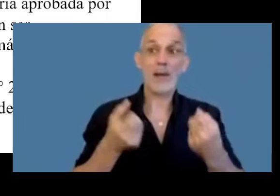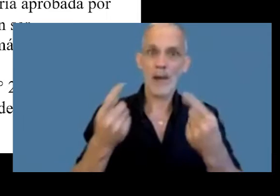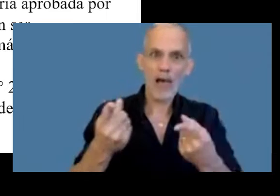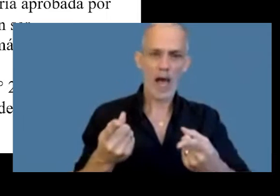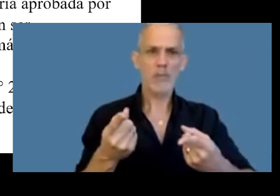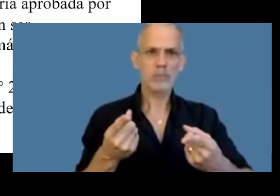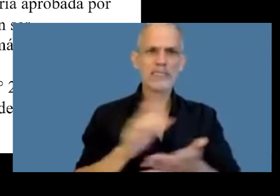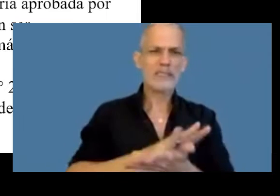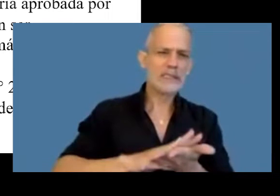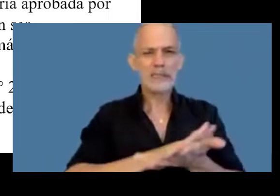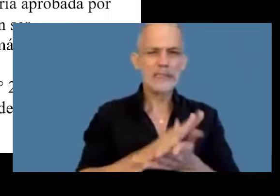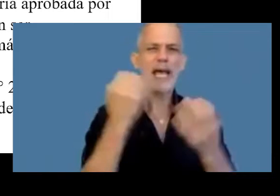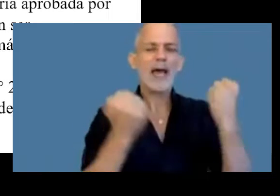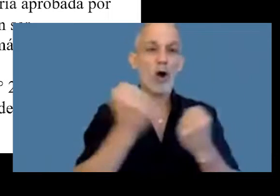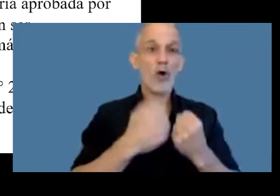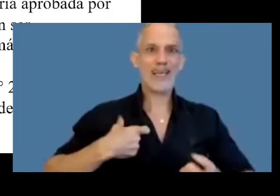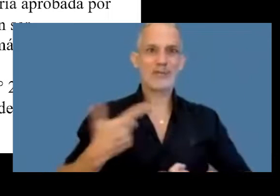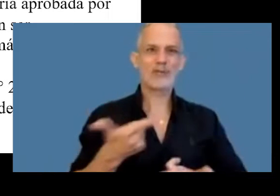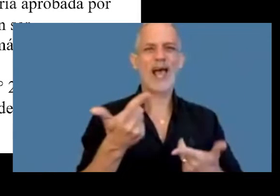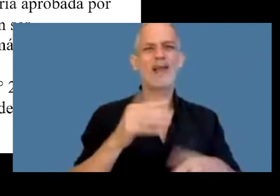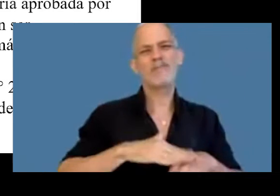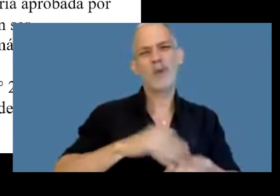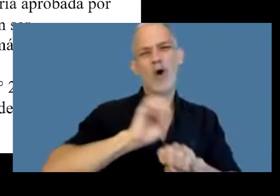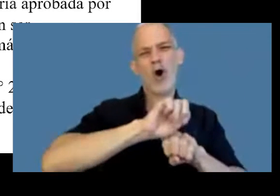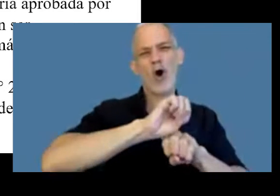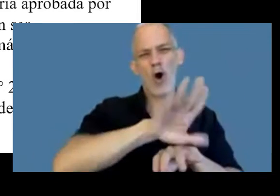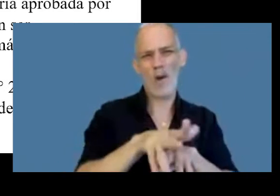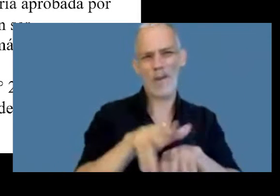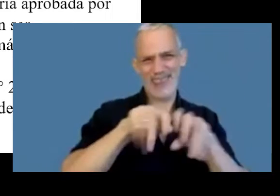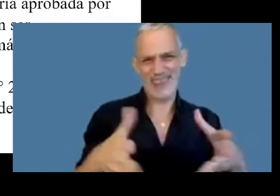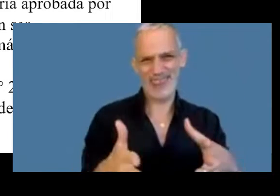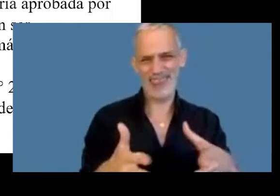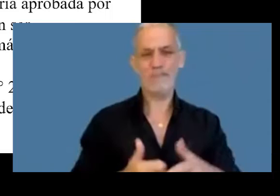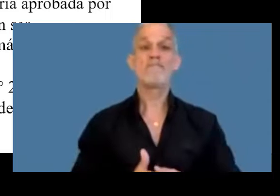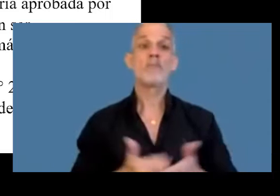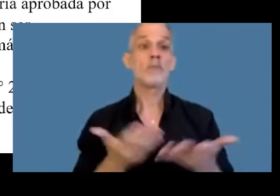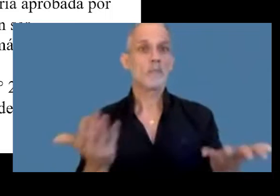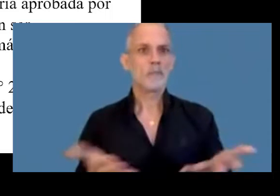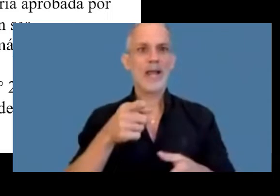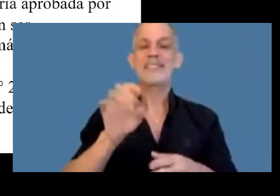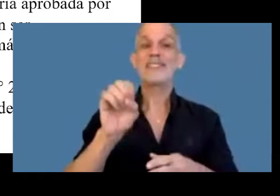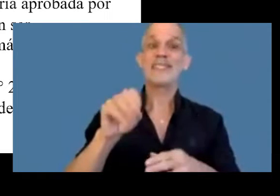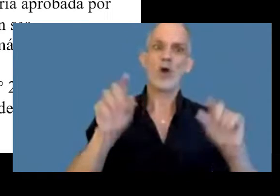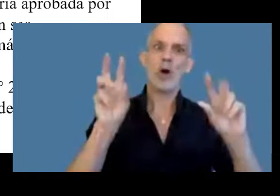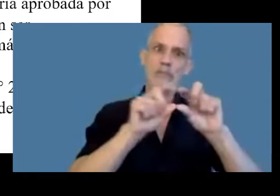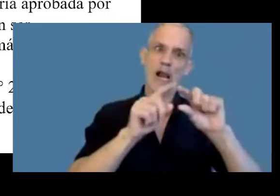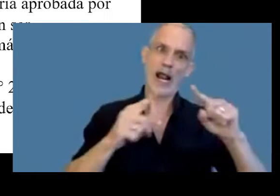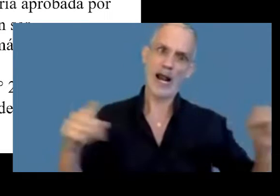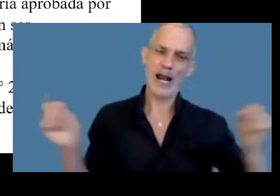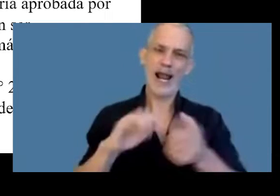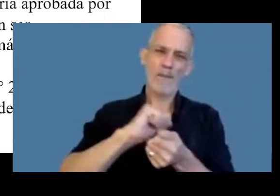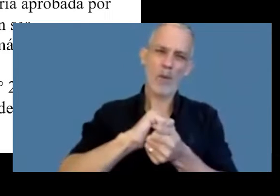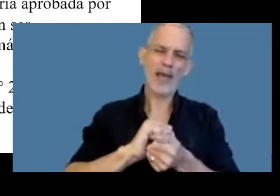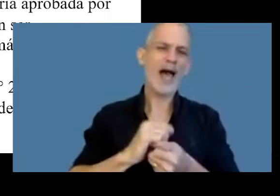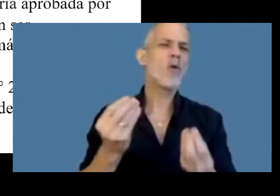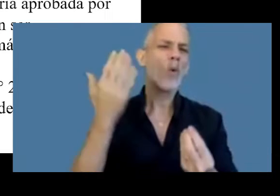económica y social a la pandemia generada por el COVID-19. Ese es el nombre total. Fue publicada el